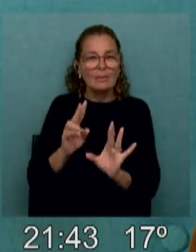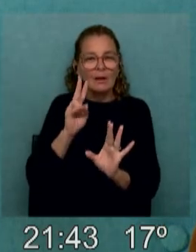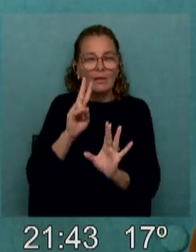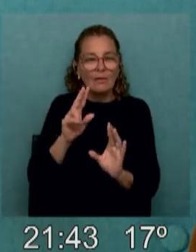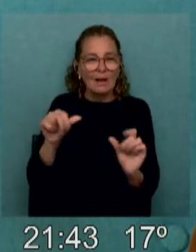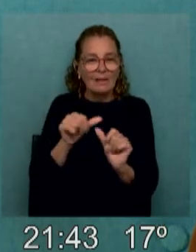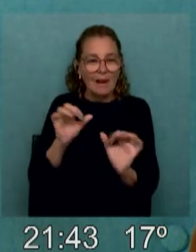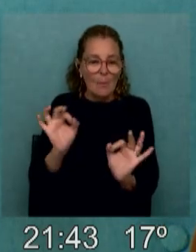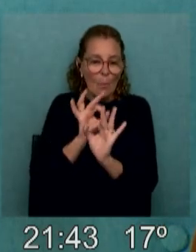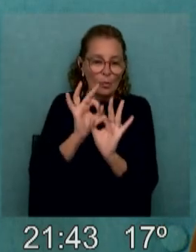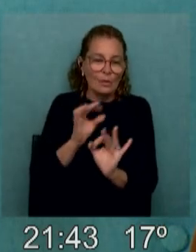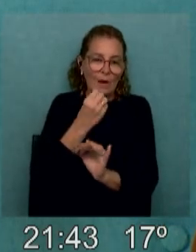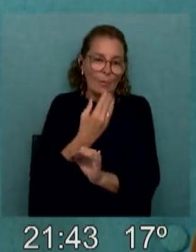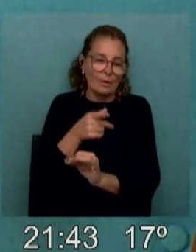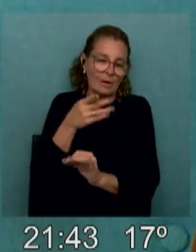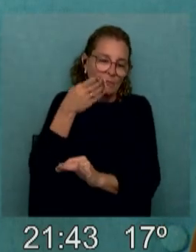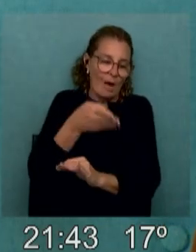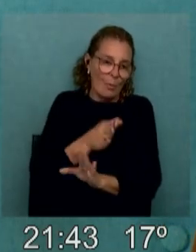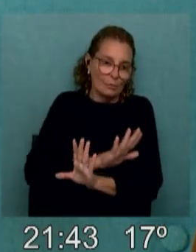hacer era buena música y hacia ahí iba.